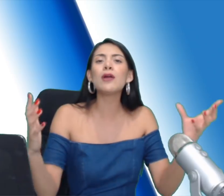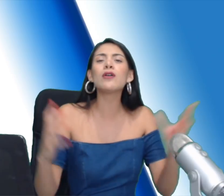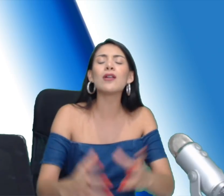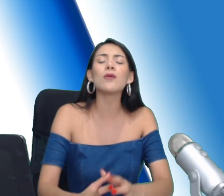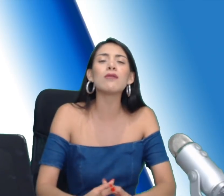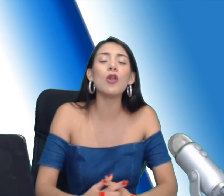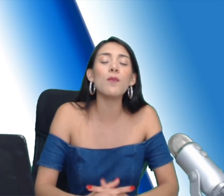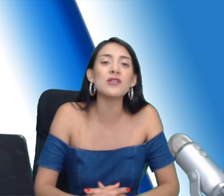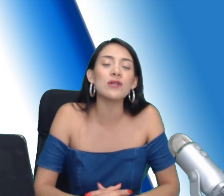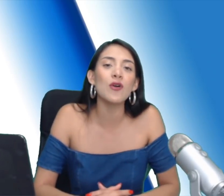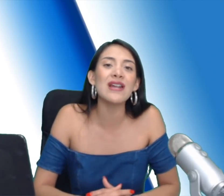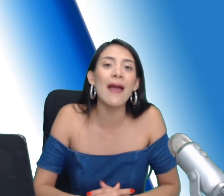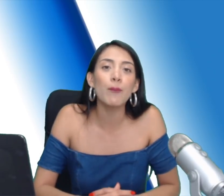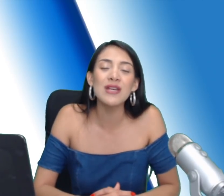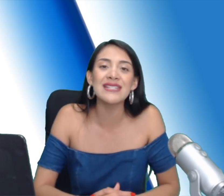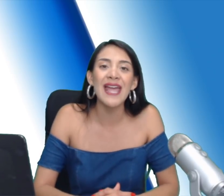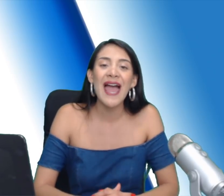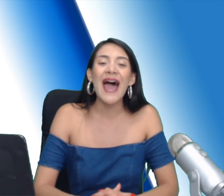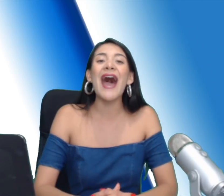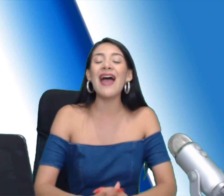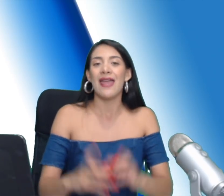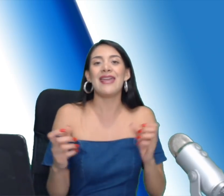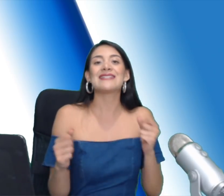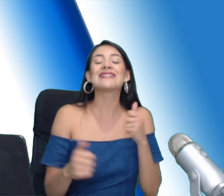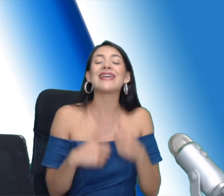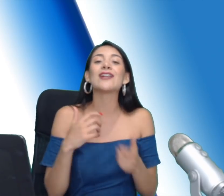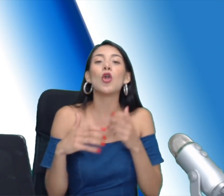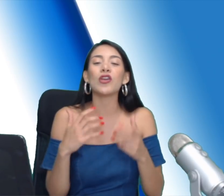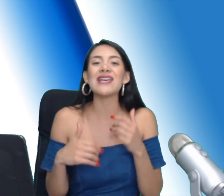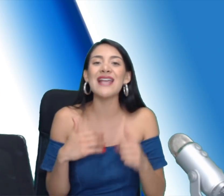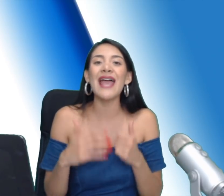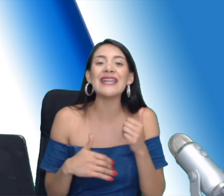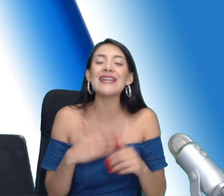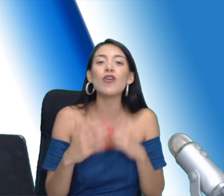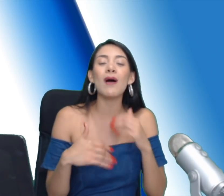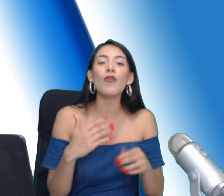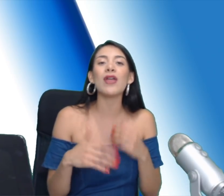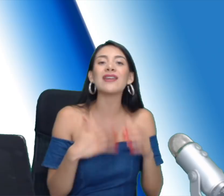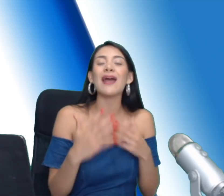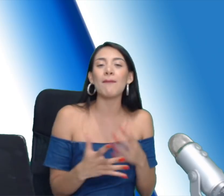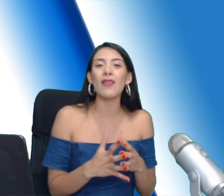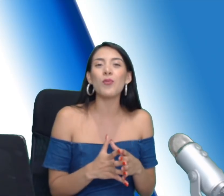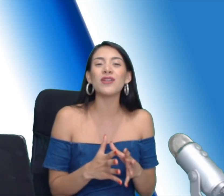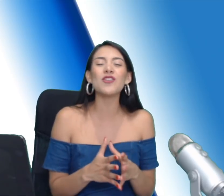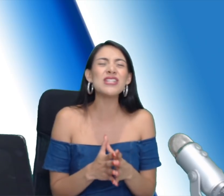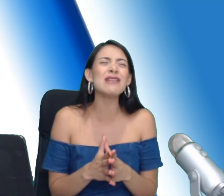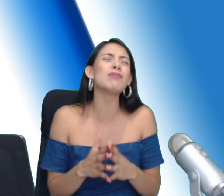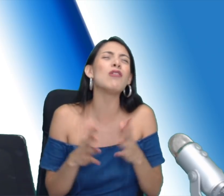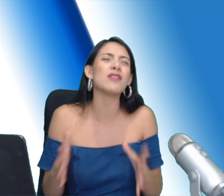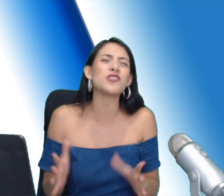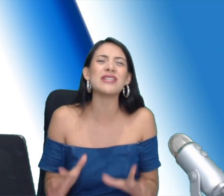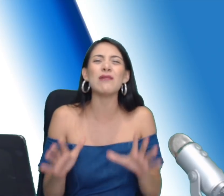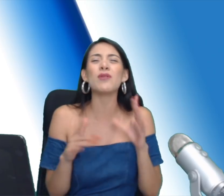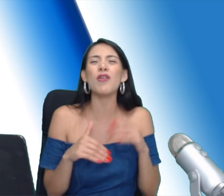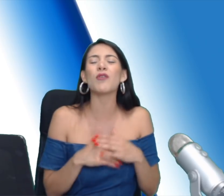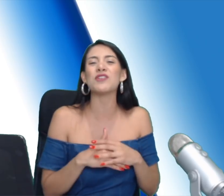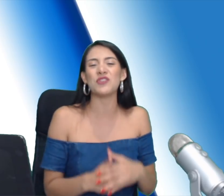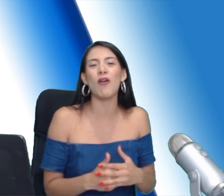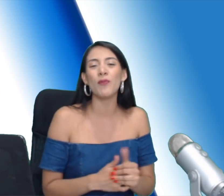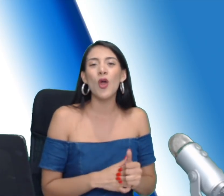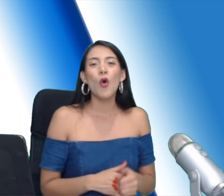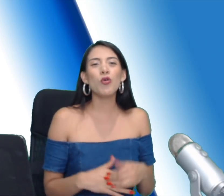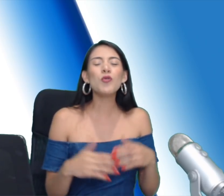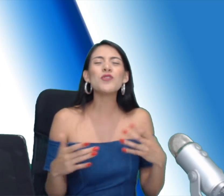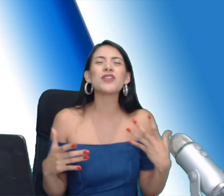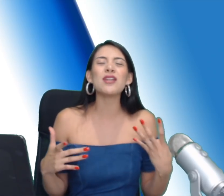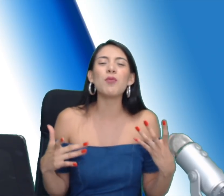Y qué bueno que el gobierno de López Obrador le apueste a estas tecnologías, a ir renovando, a ir cambiando, porque yo siempre lo he dicho y siempre lo he